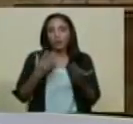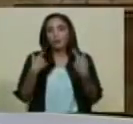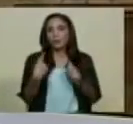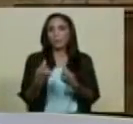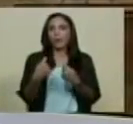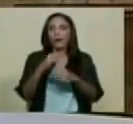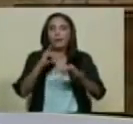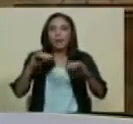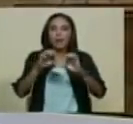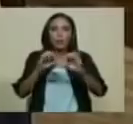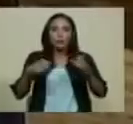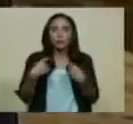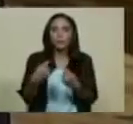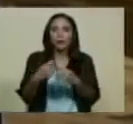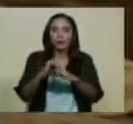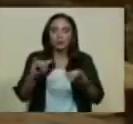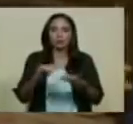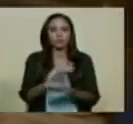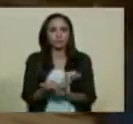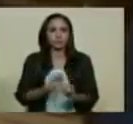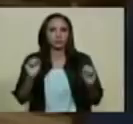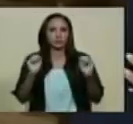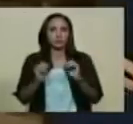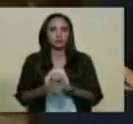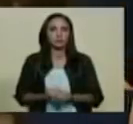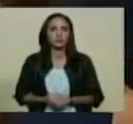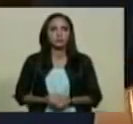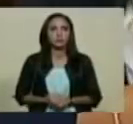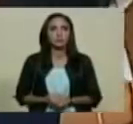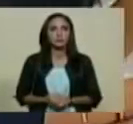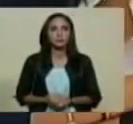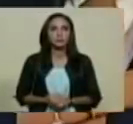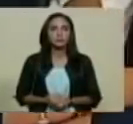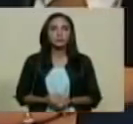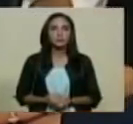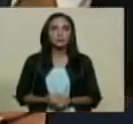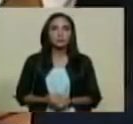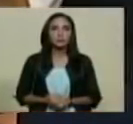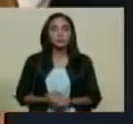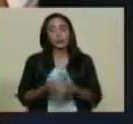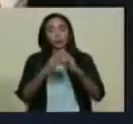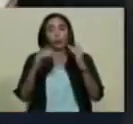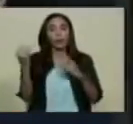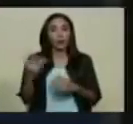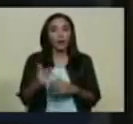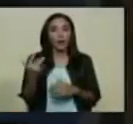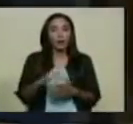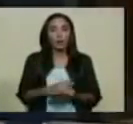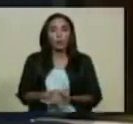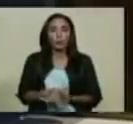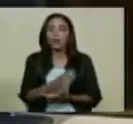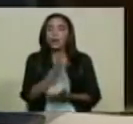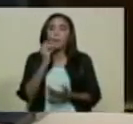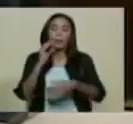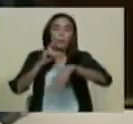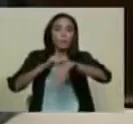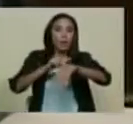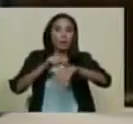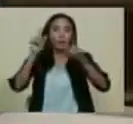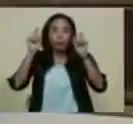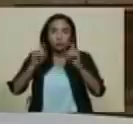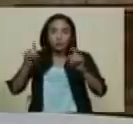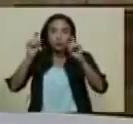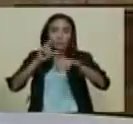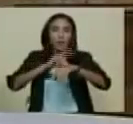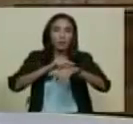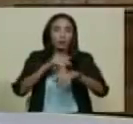además, pudieran pagar todos los procesos educativos universitarios que son caros. Formar a un médico es caro, formar a